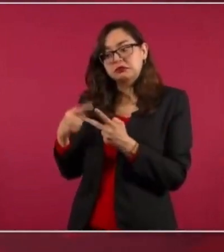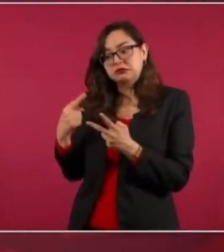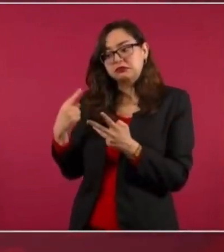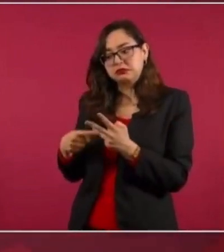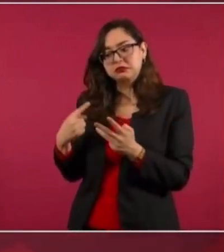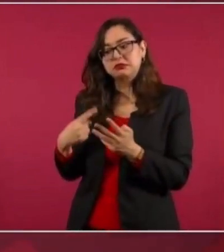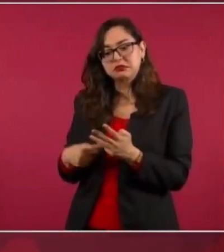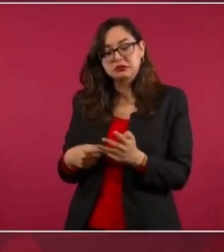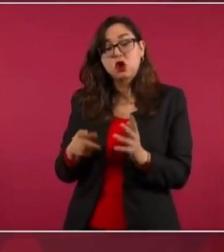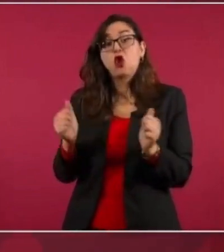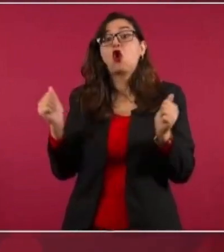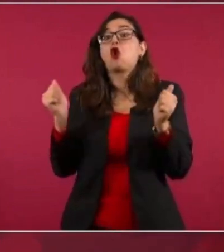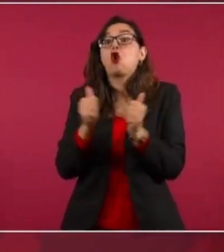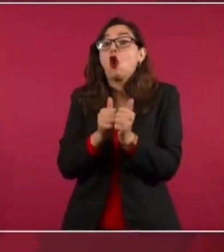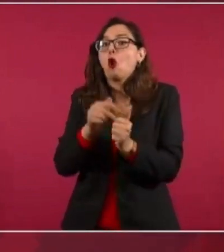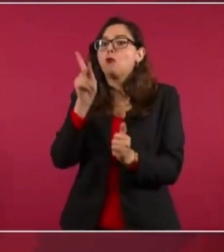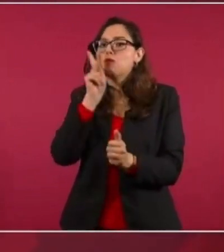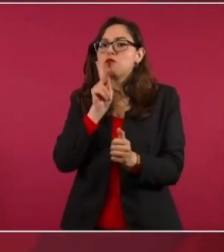se tengan las pruebas,